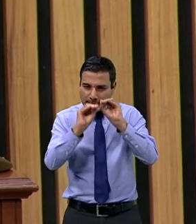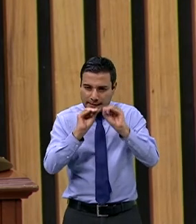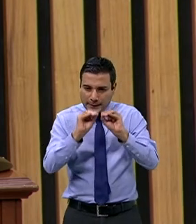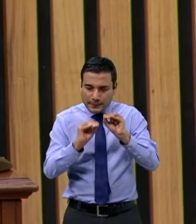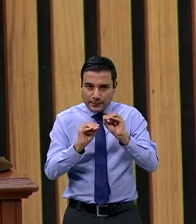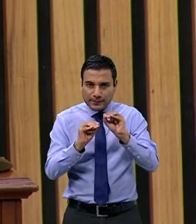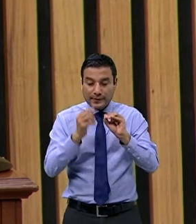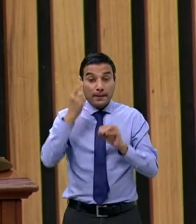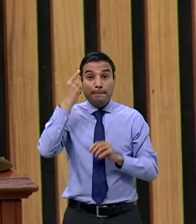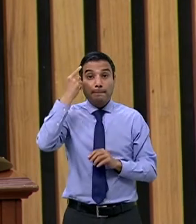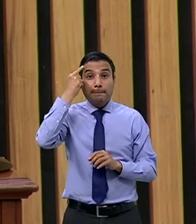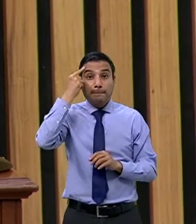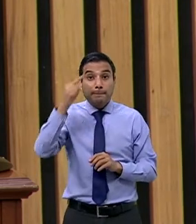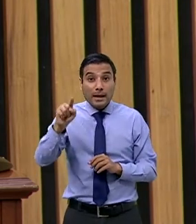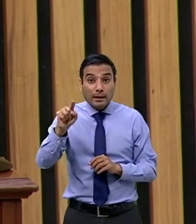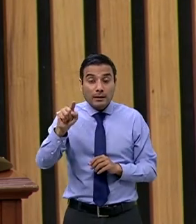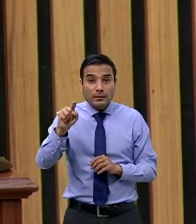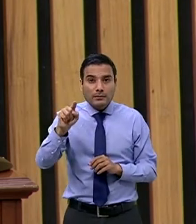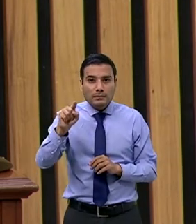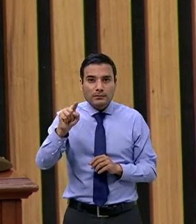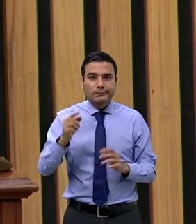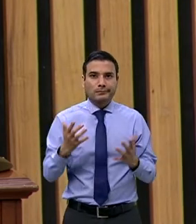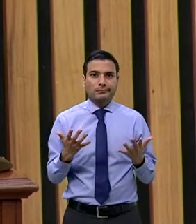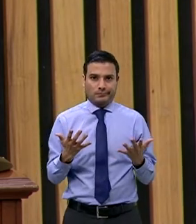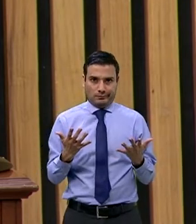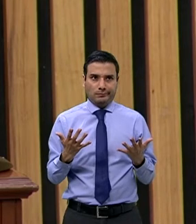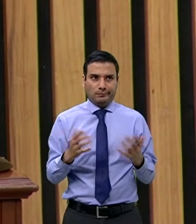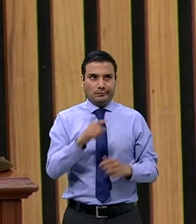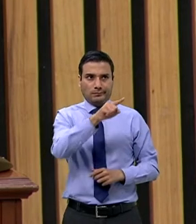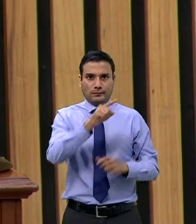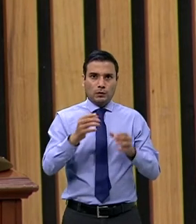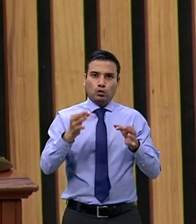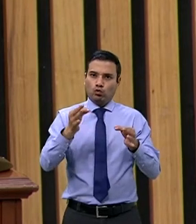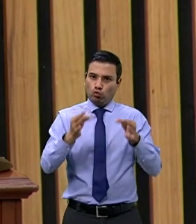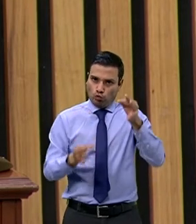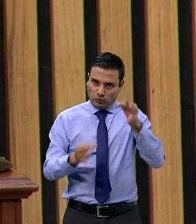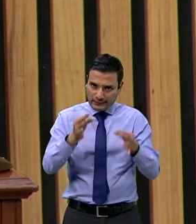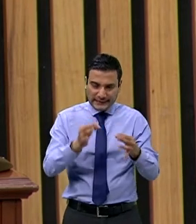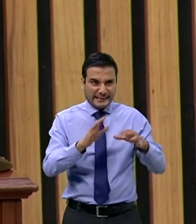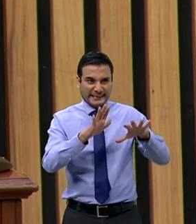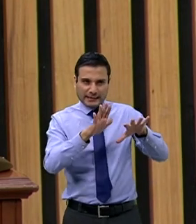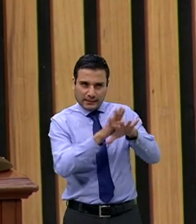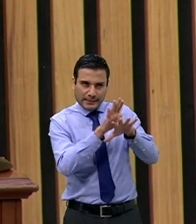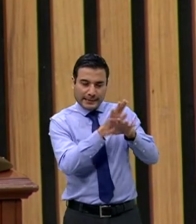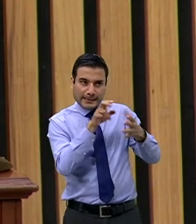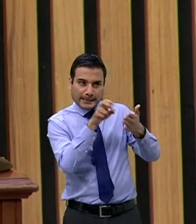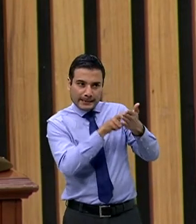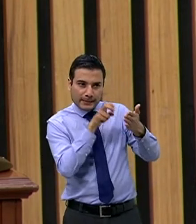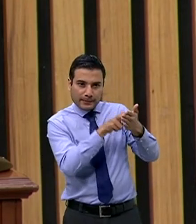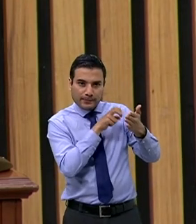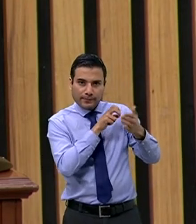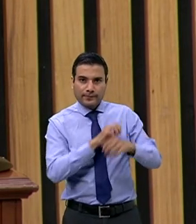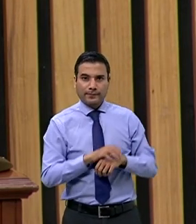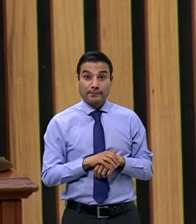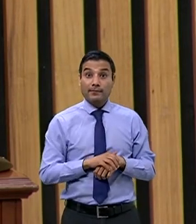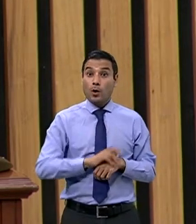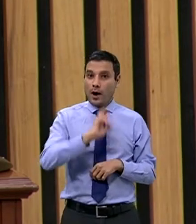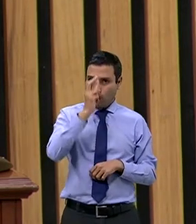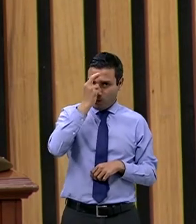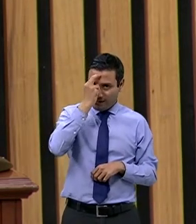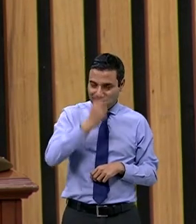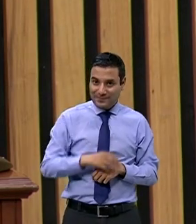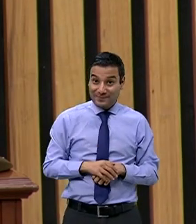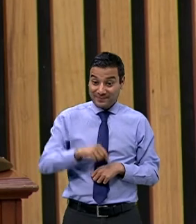en caminar de mejor manera a ese otro poder pero que no se nos olvide que este país también